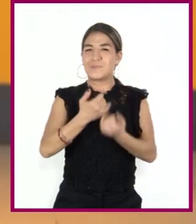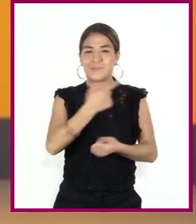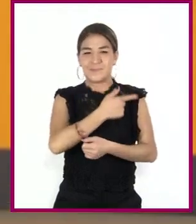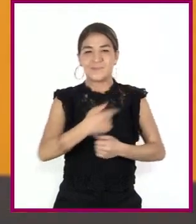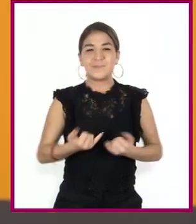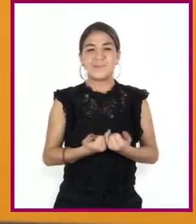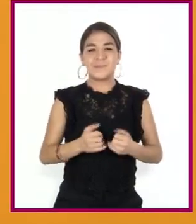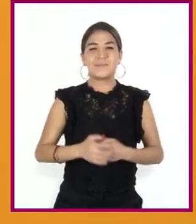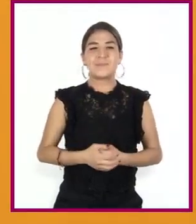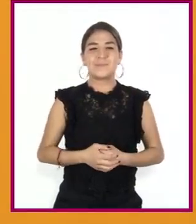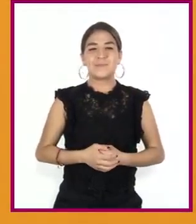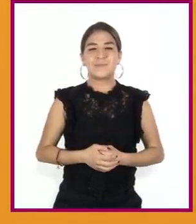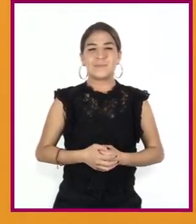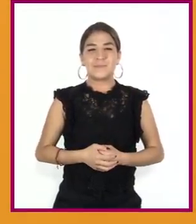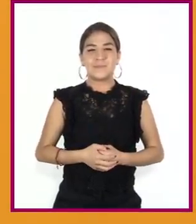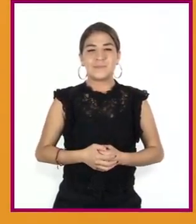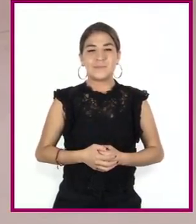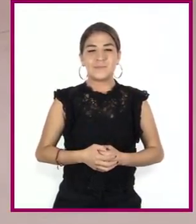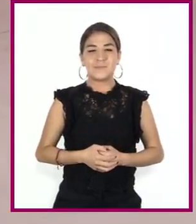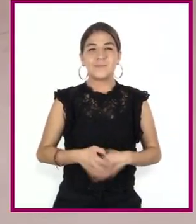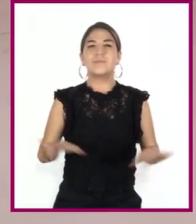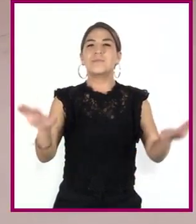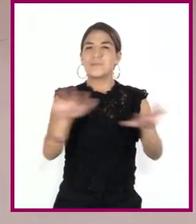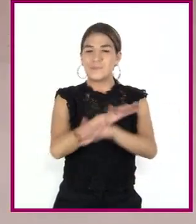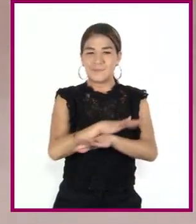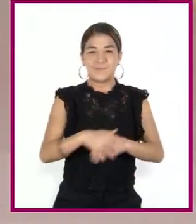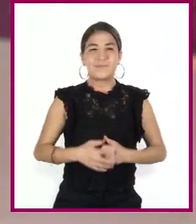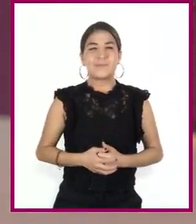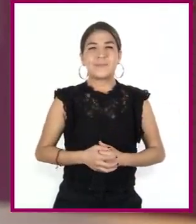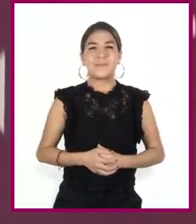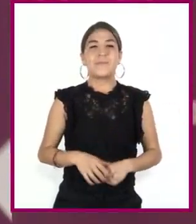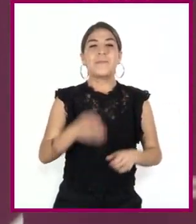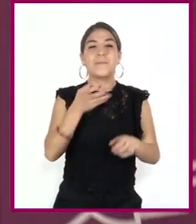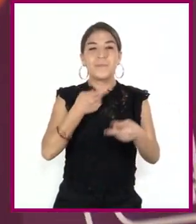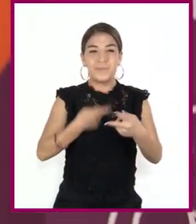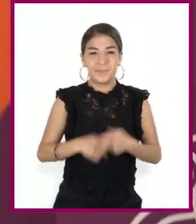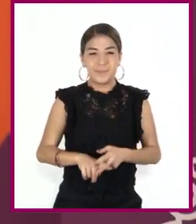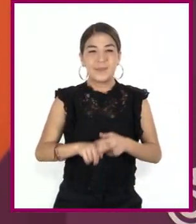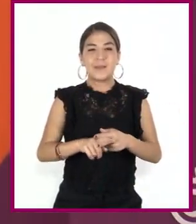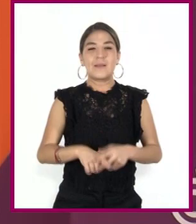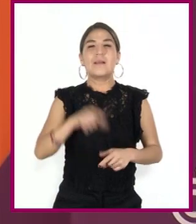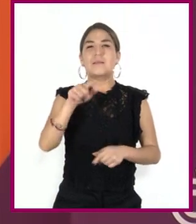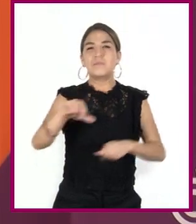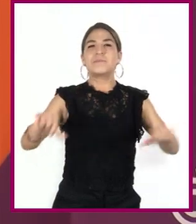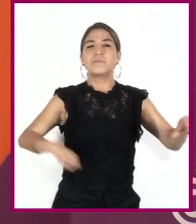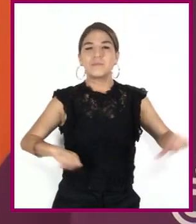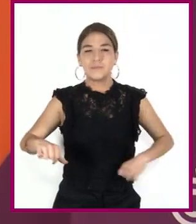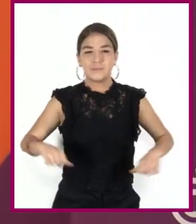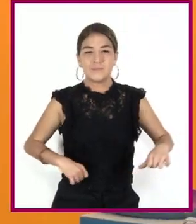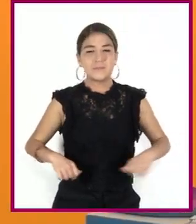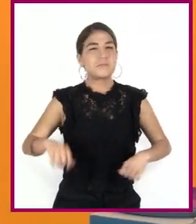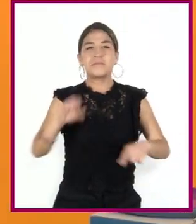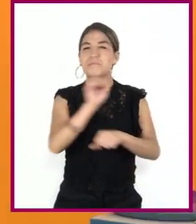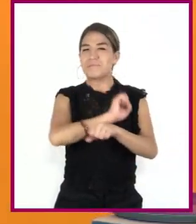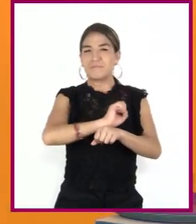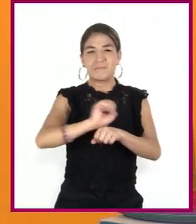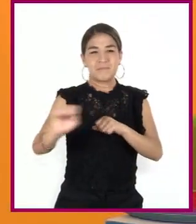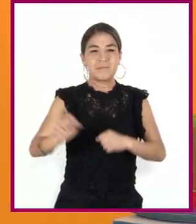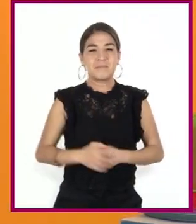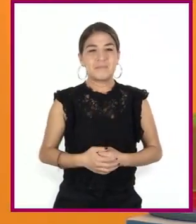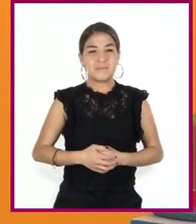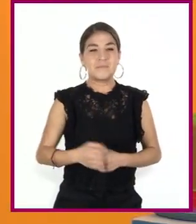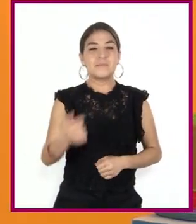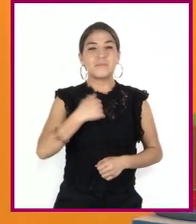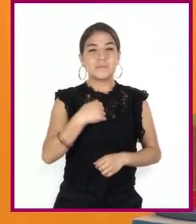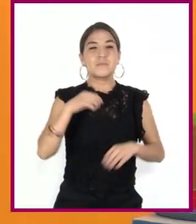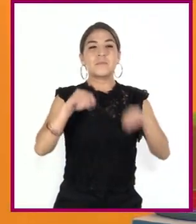Elevación de talones y cambio. Vamos a empezar realizando unos ejercicios muy sencillos. Entonces yo